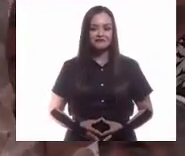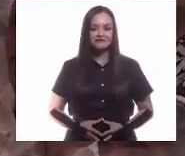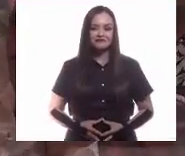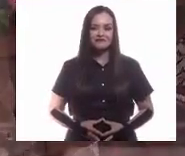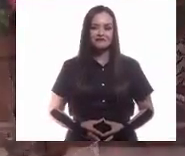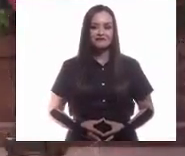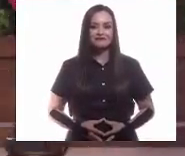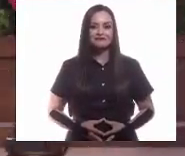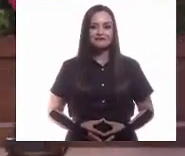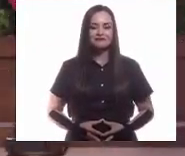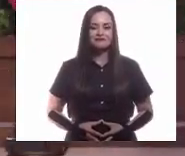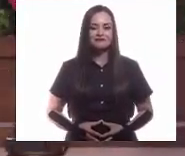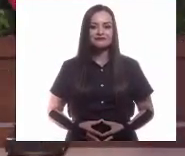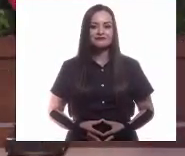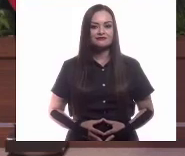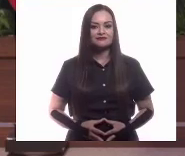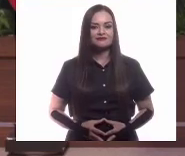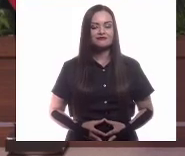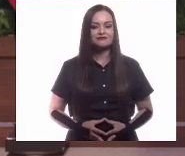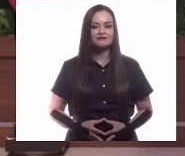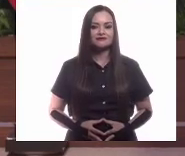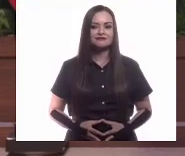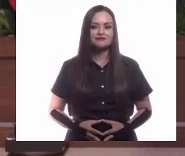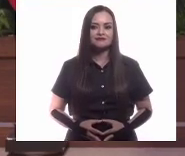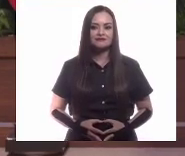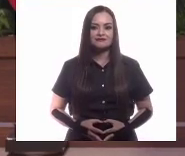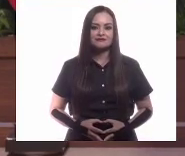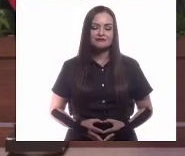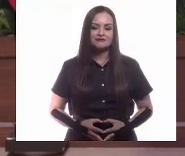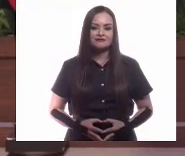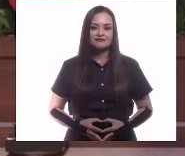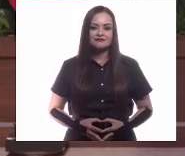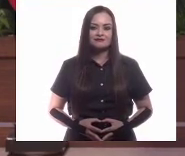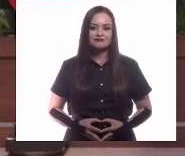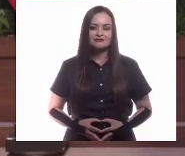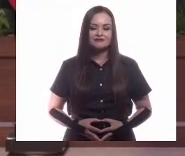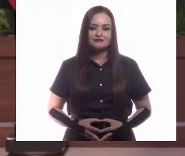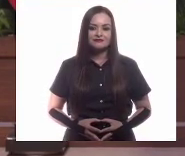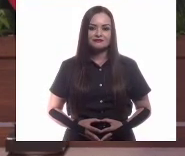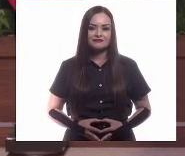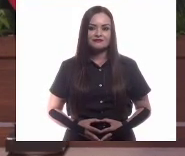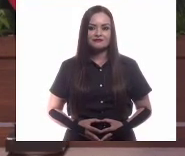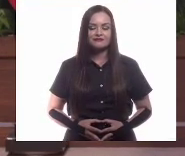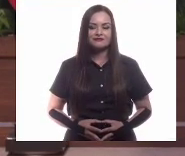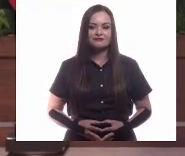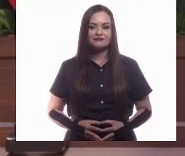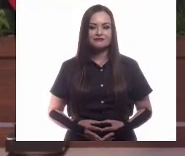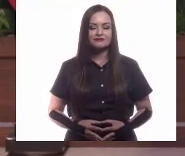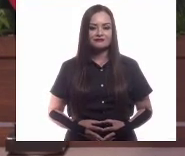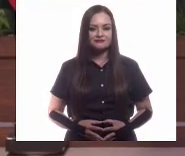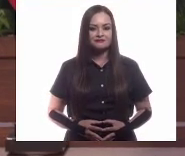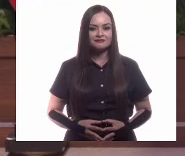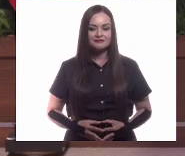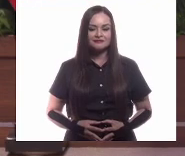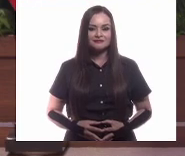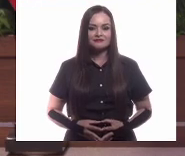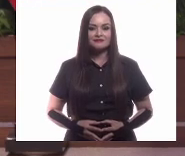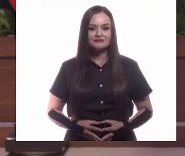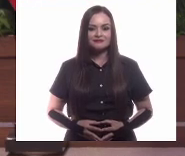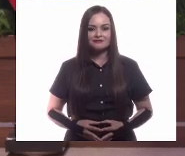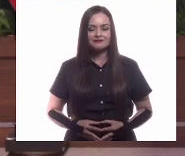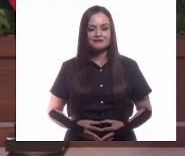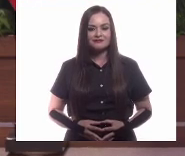Por Por supuesto, no puedo